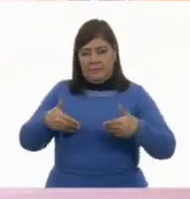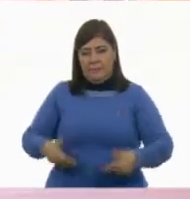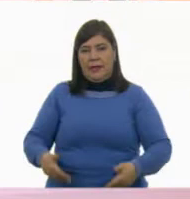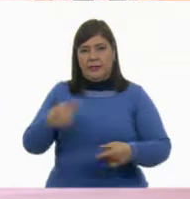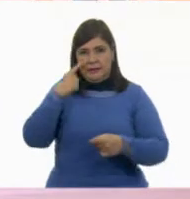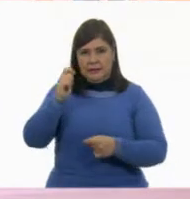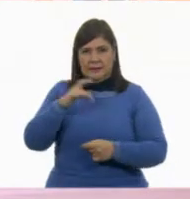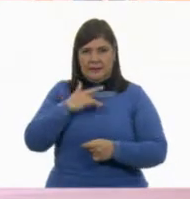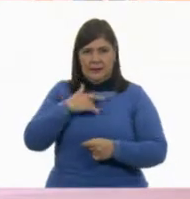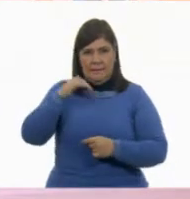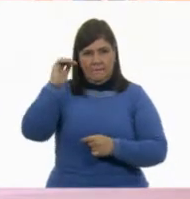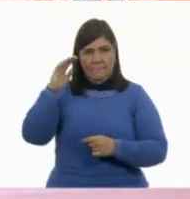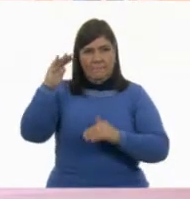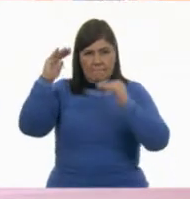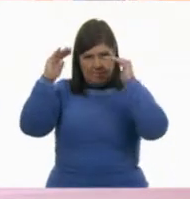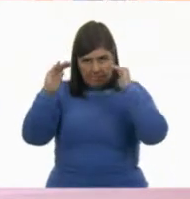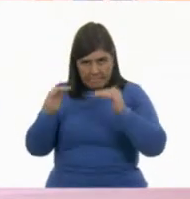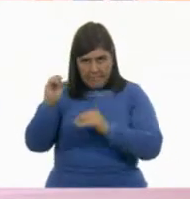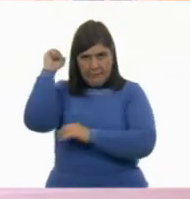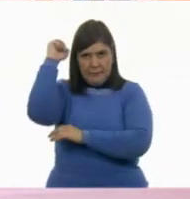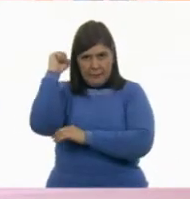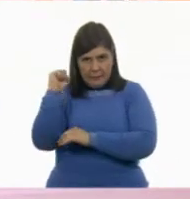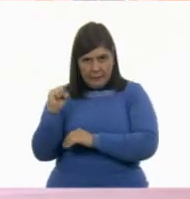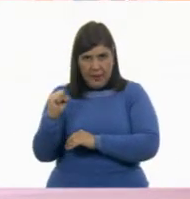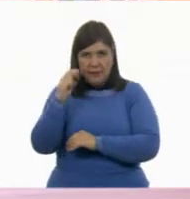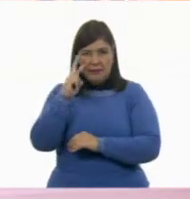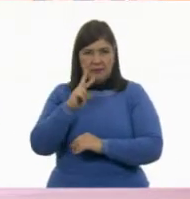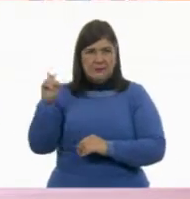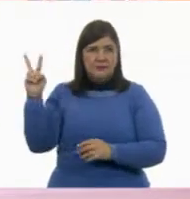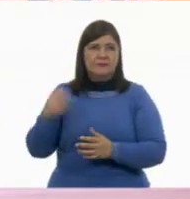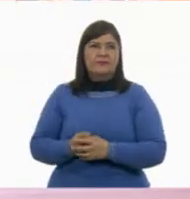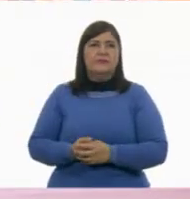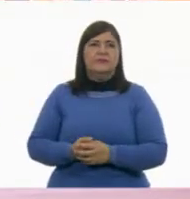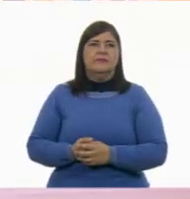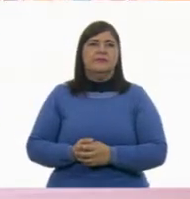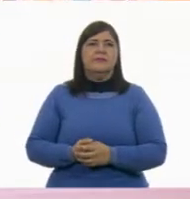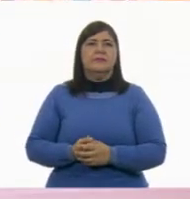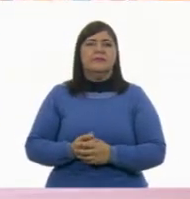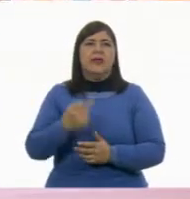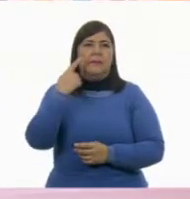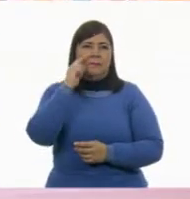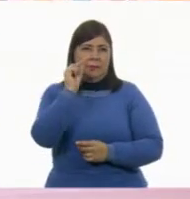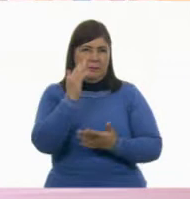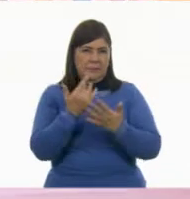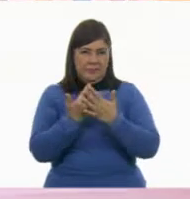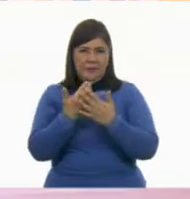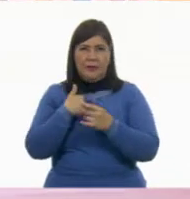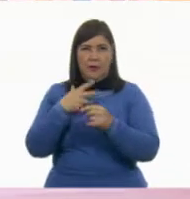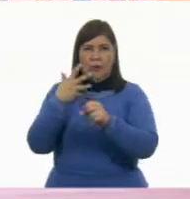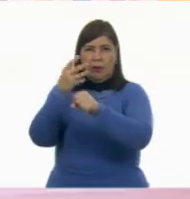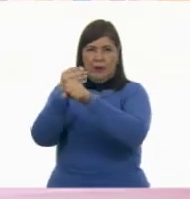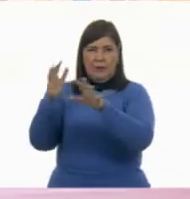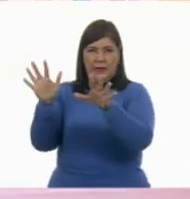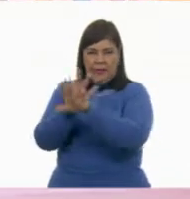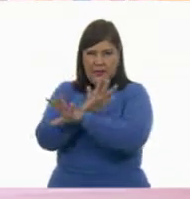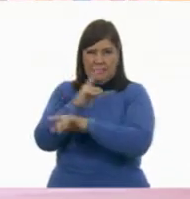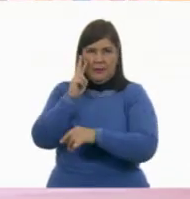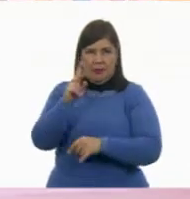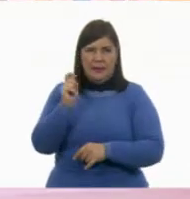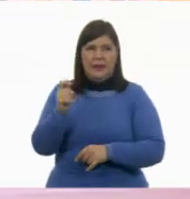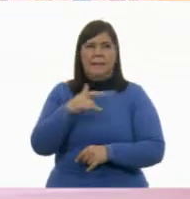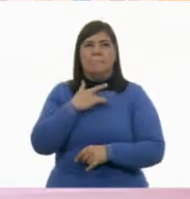agachamos. Recuerden, el nivel bajo es acá. Ah, espera, me voy a hacer aquí un cambio. Vamos a hacer esta, pero